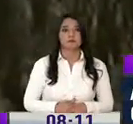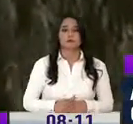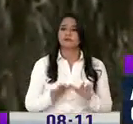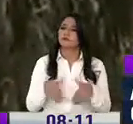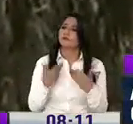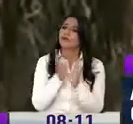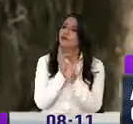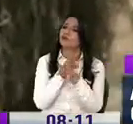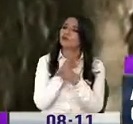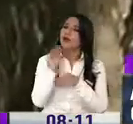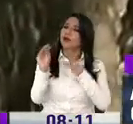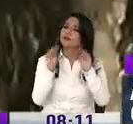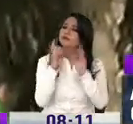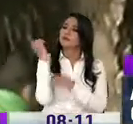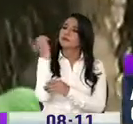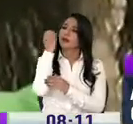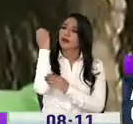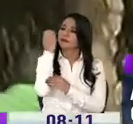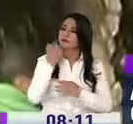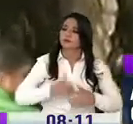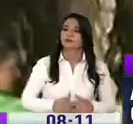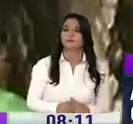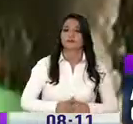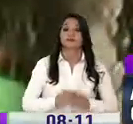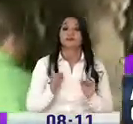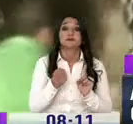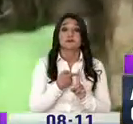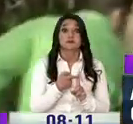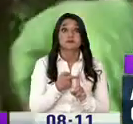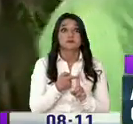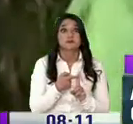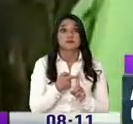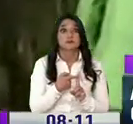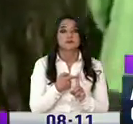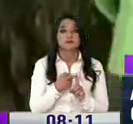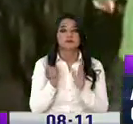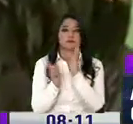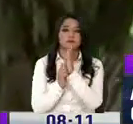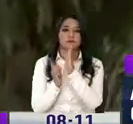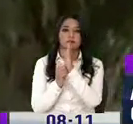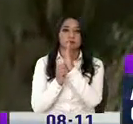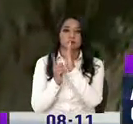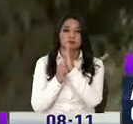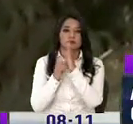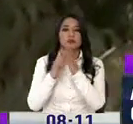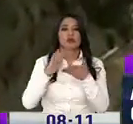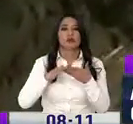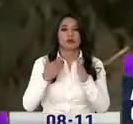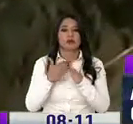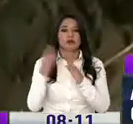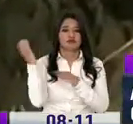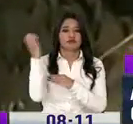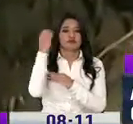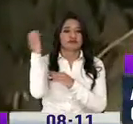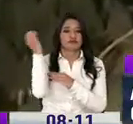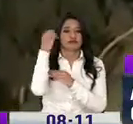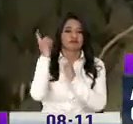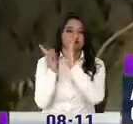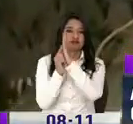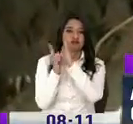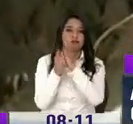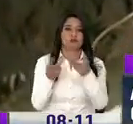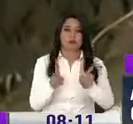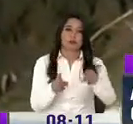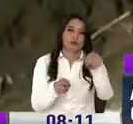ese sistema de alerta? Bueno, primeramente tienen alarmas comunitarias, se está implementando algunas alarmas comunitarias en el